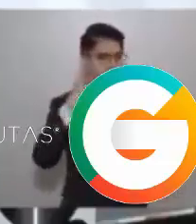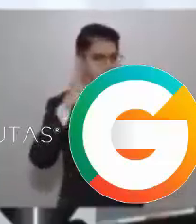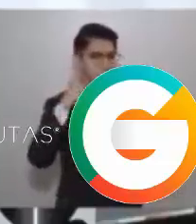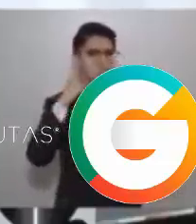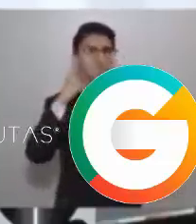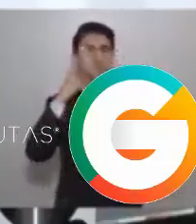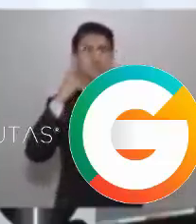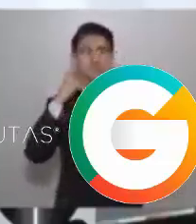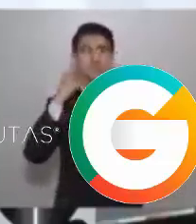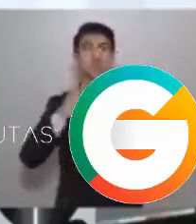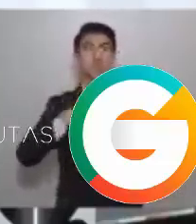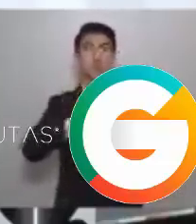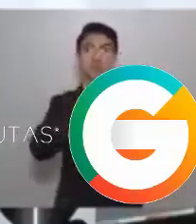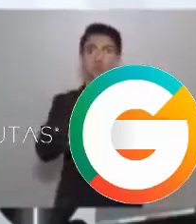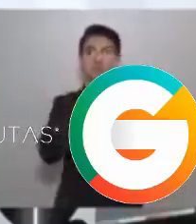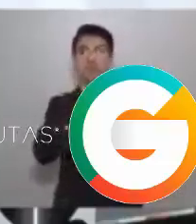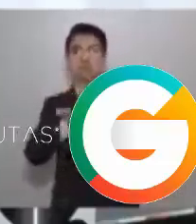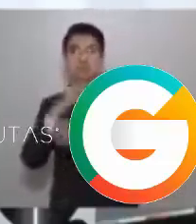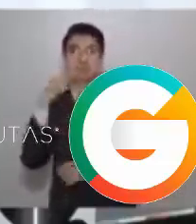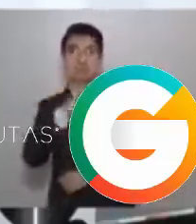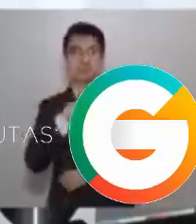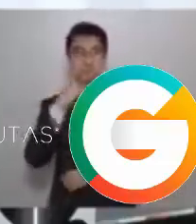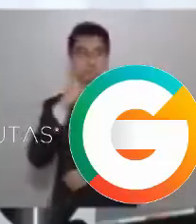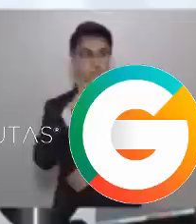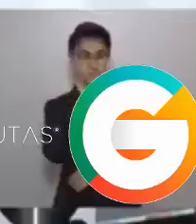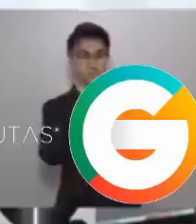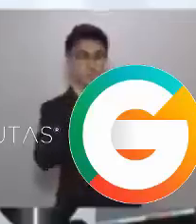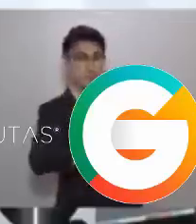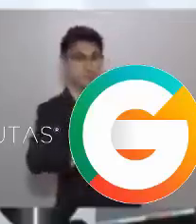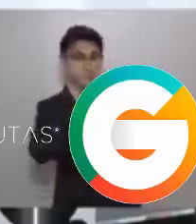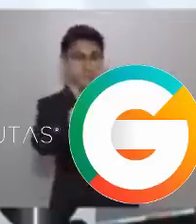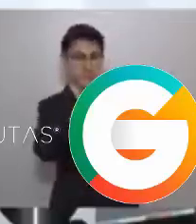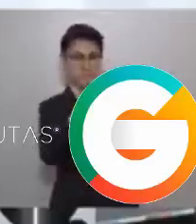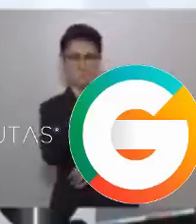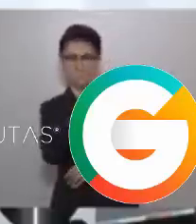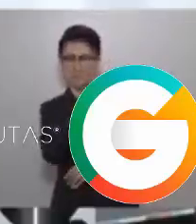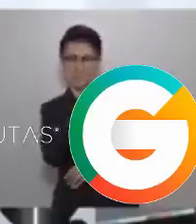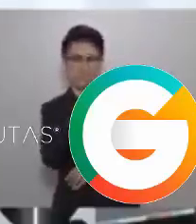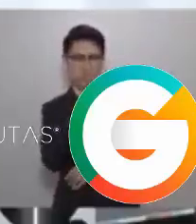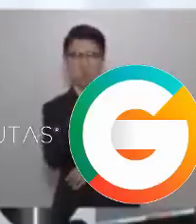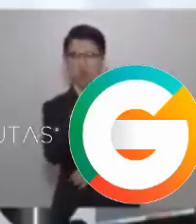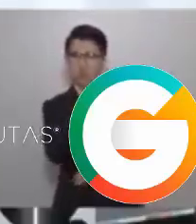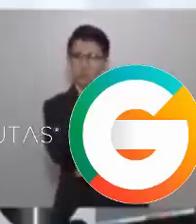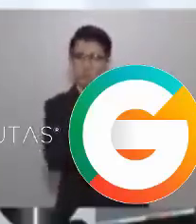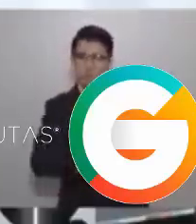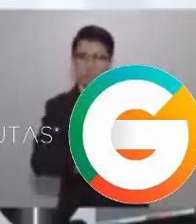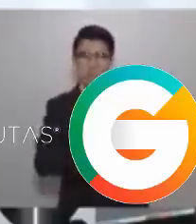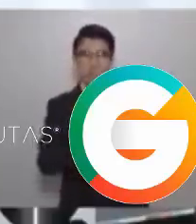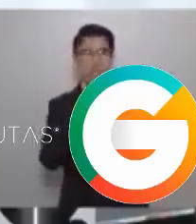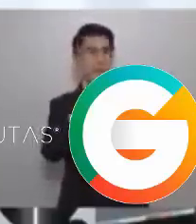las 14:18 por parte de elementos efectivos del Ejército Mexicano,